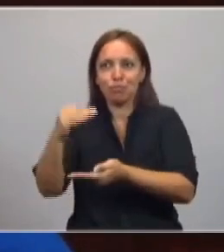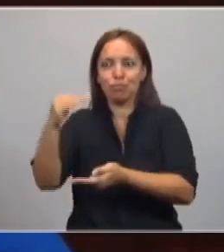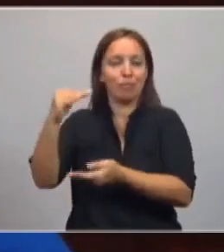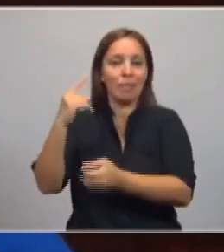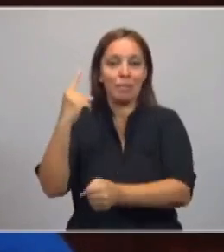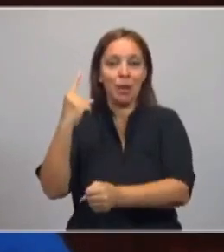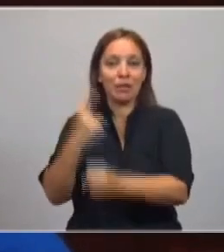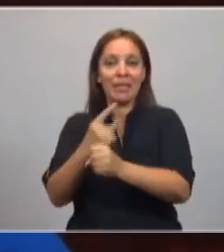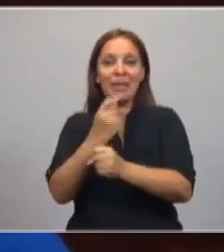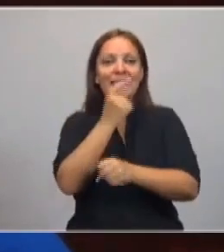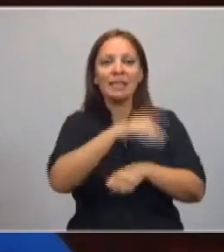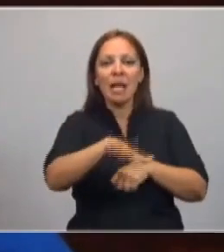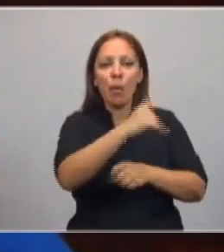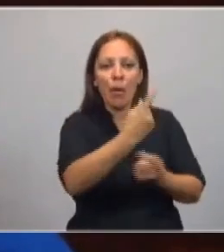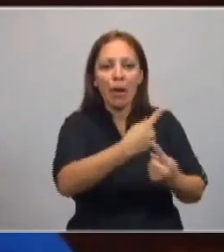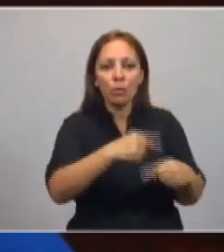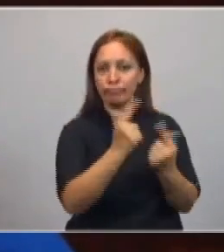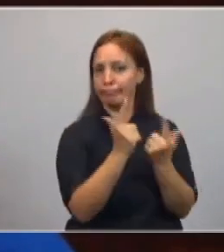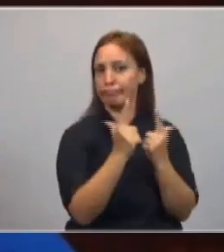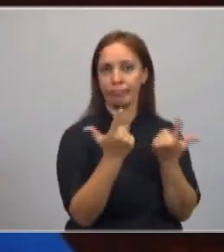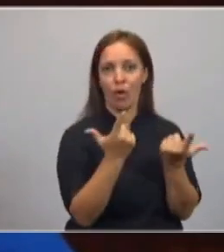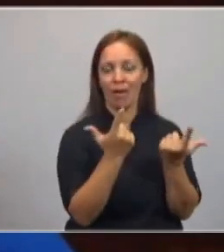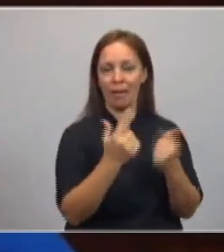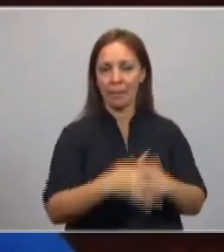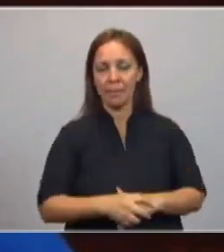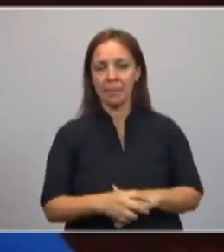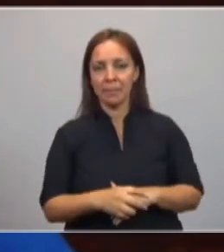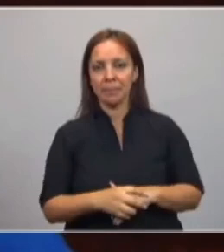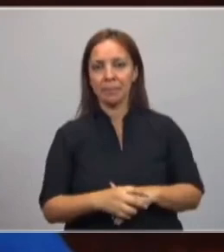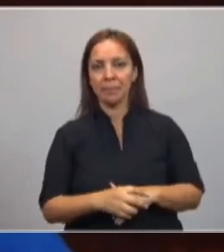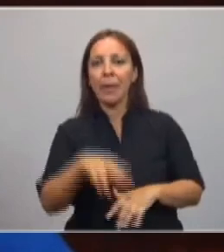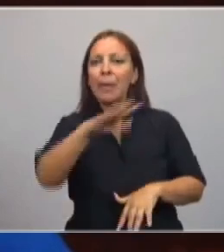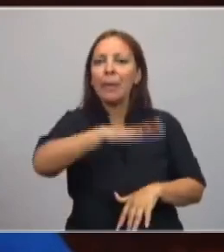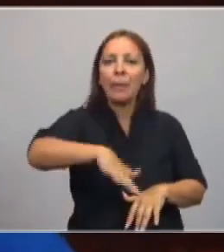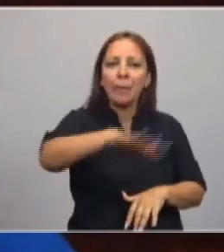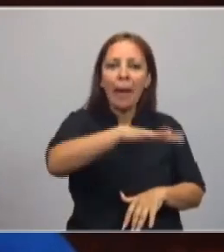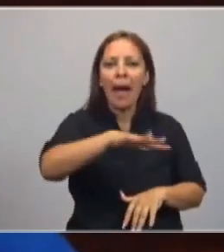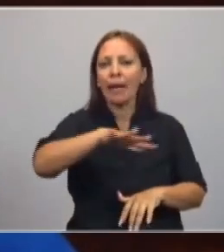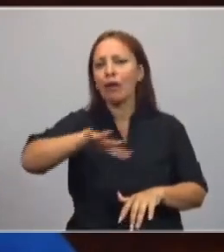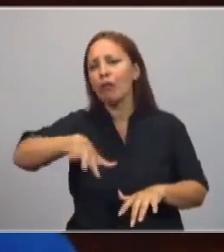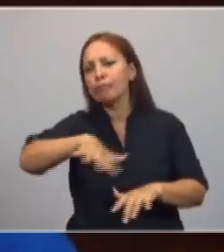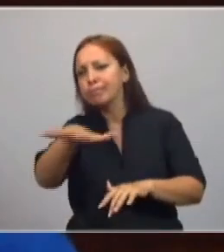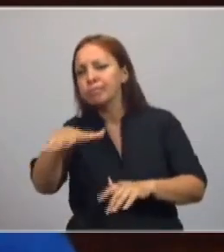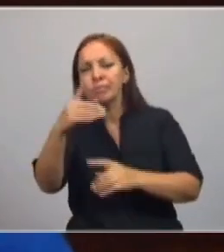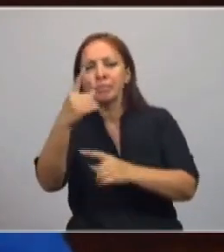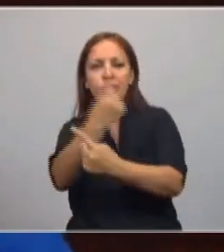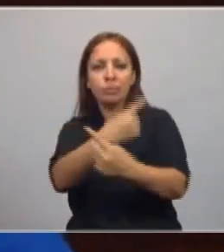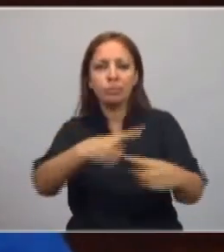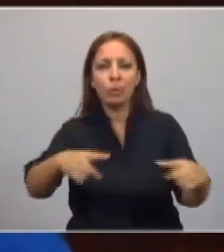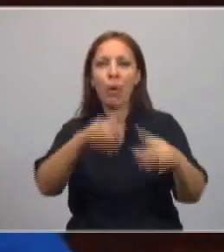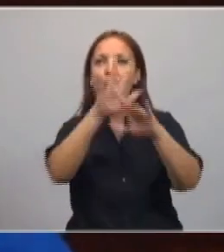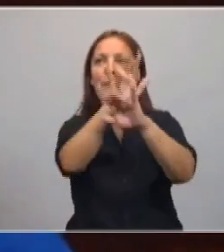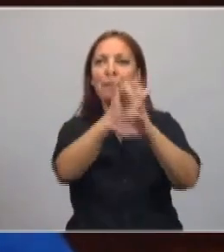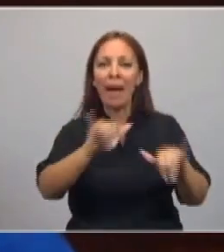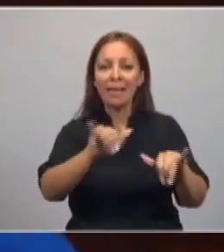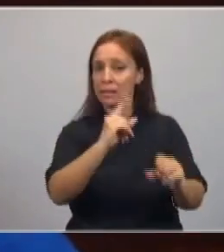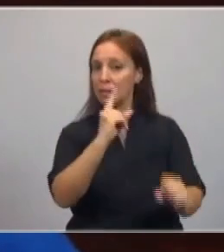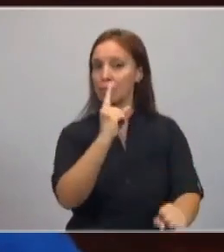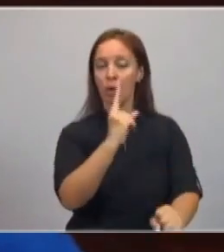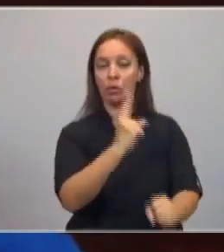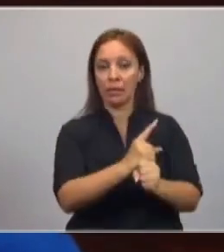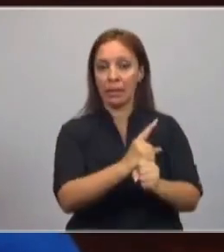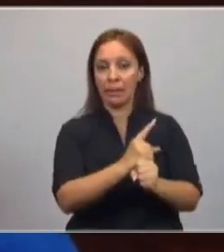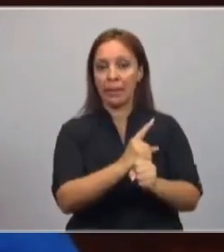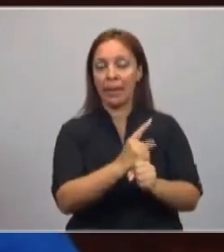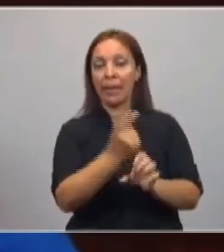tiene recursos ni para comprar lo básico. Ningún barrio, ninguna localidad puede tener paz si no hay